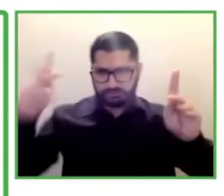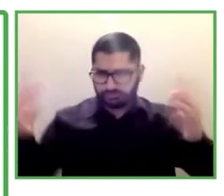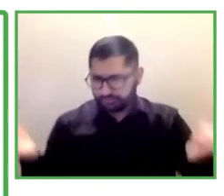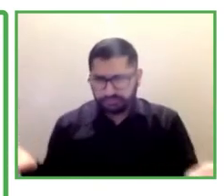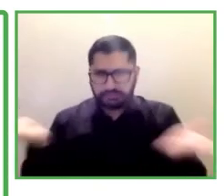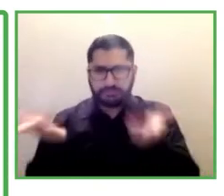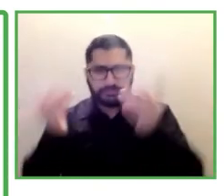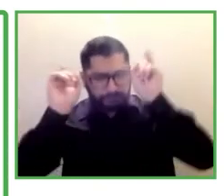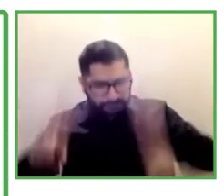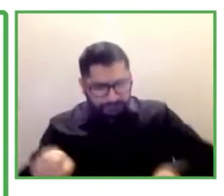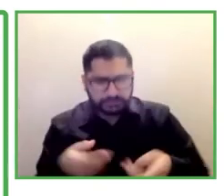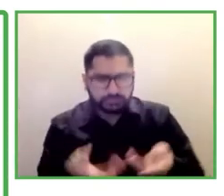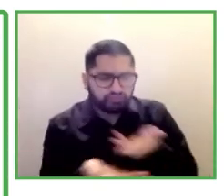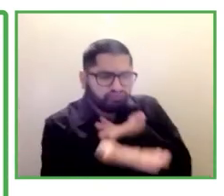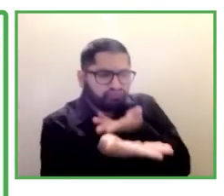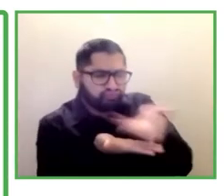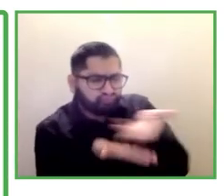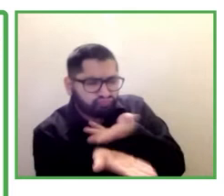Y,